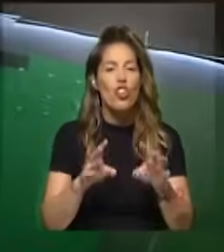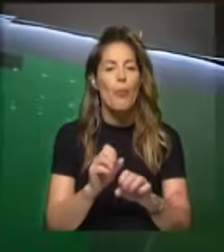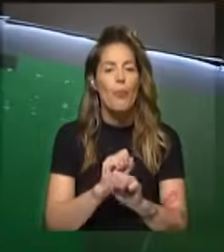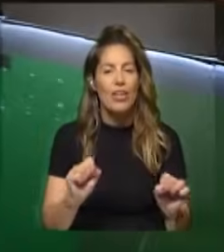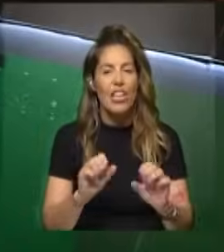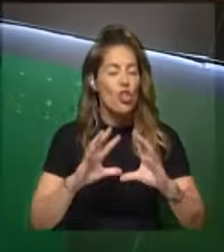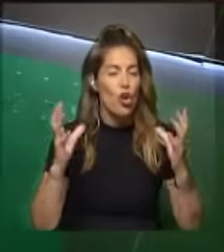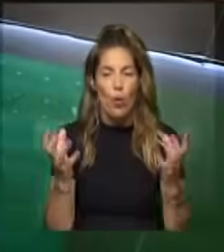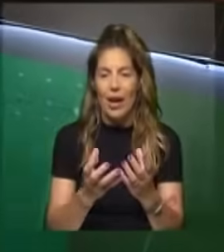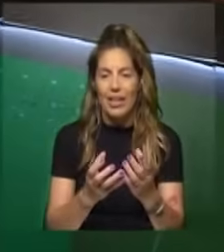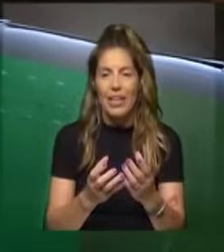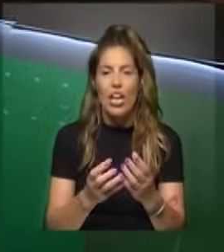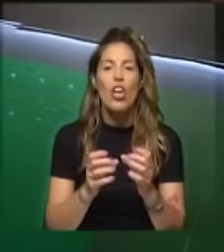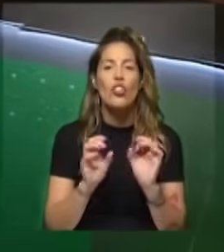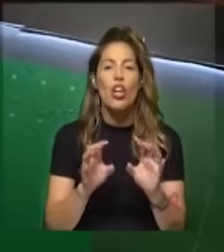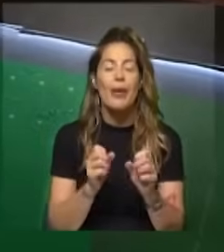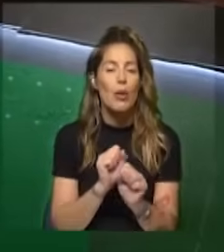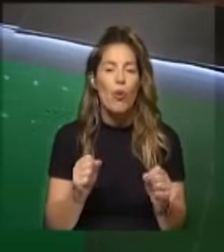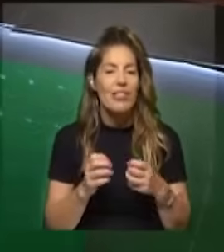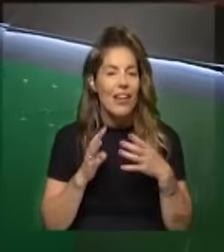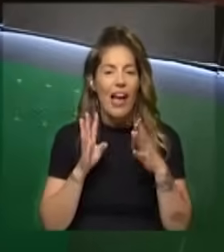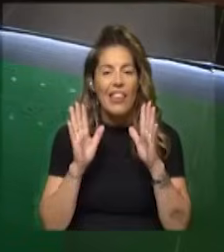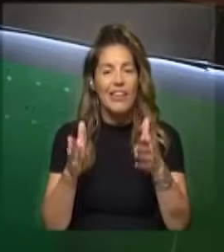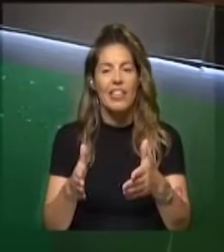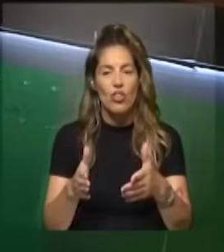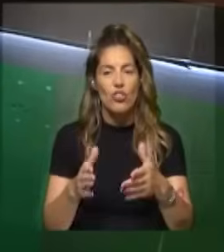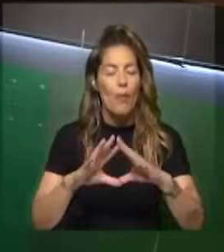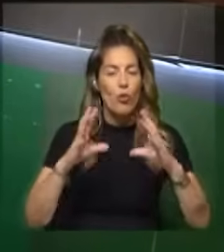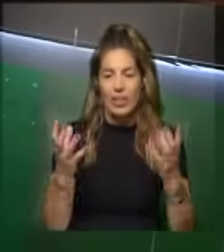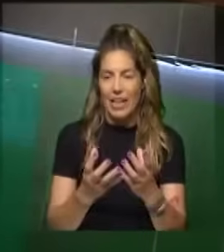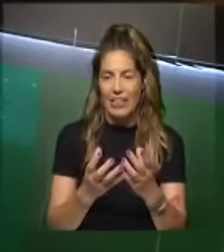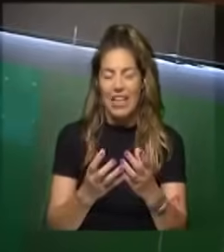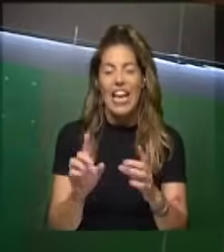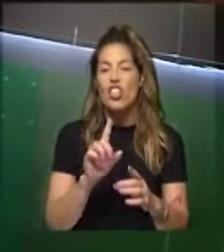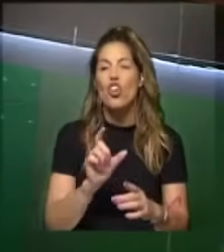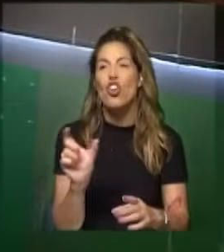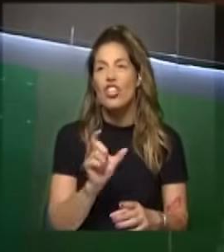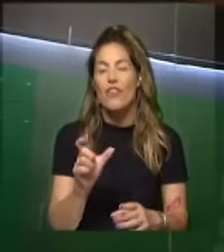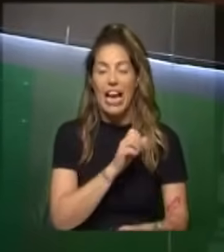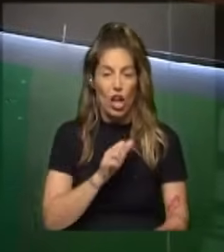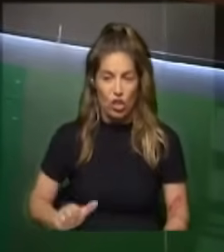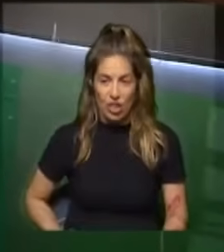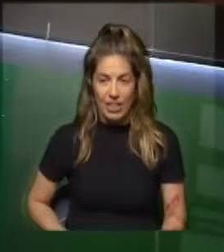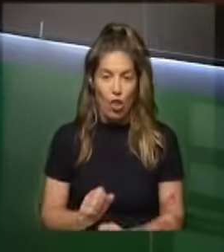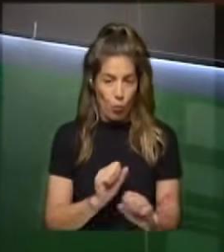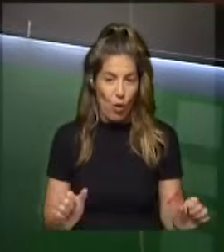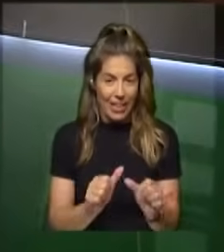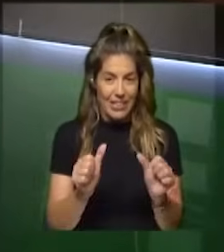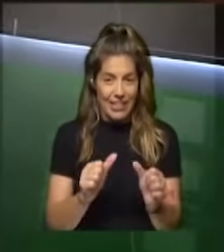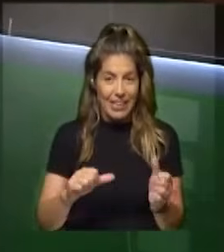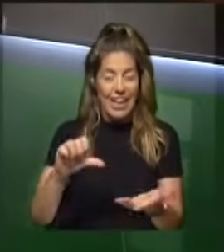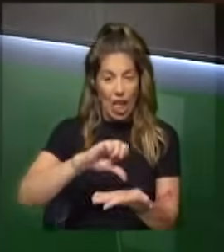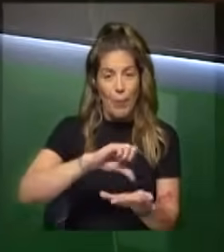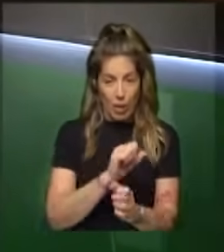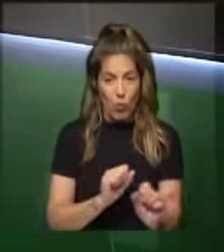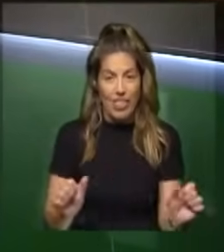son globales y por lo tanto solo pueden ser atendidos a escala global. Esto no quiere decir que los estados nacionales no tengan algo para hacer. Lo que quiere decir es que ya no